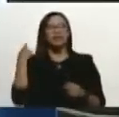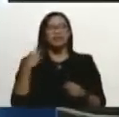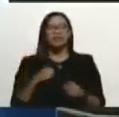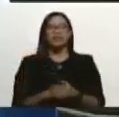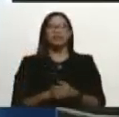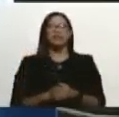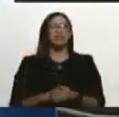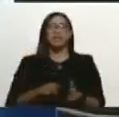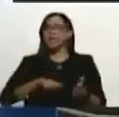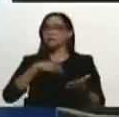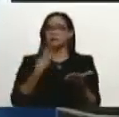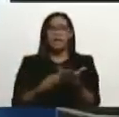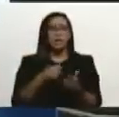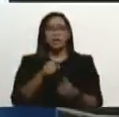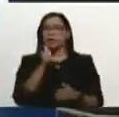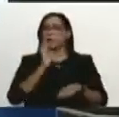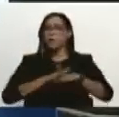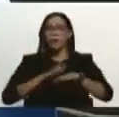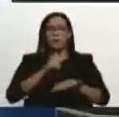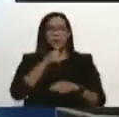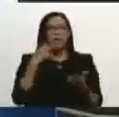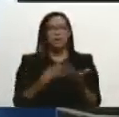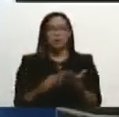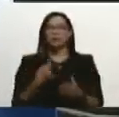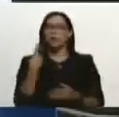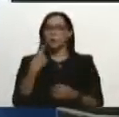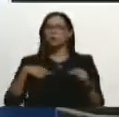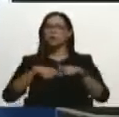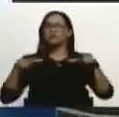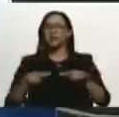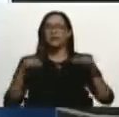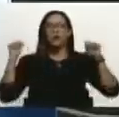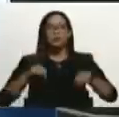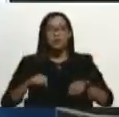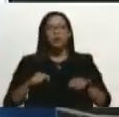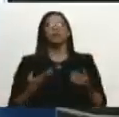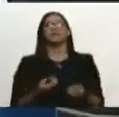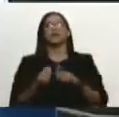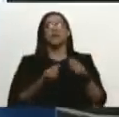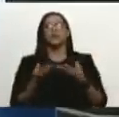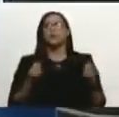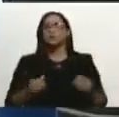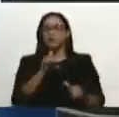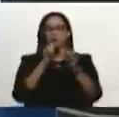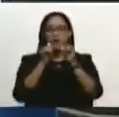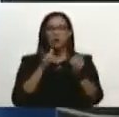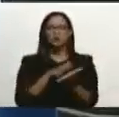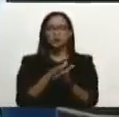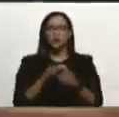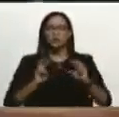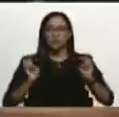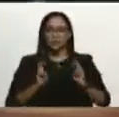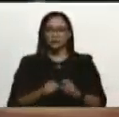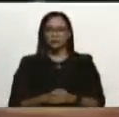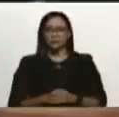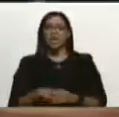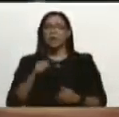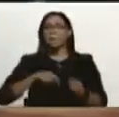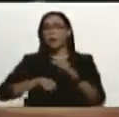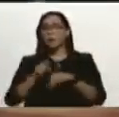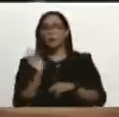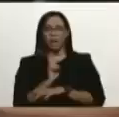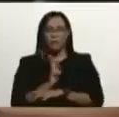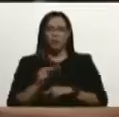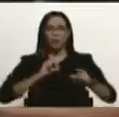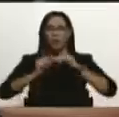quien caiga, pues era tan solo una primera fase y hoy se han dado muchas noticias a propósito de ello, Boris. Así es, vamos de inmediato con un